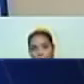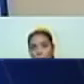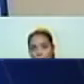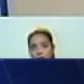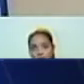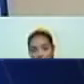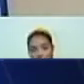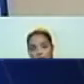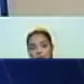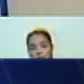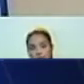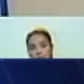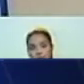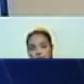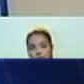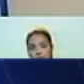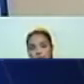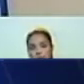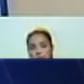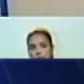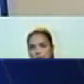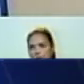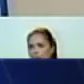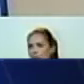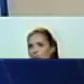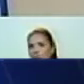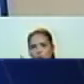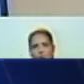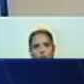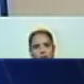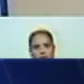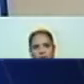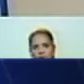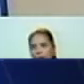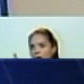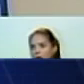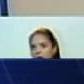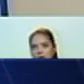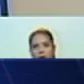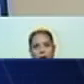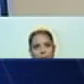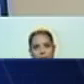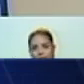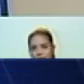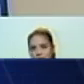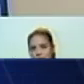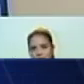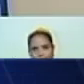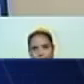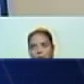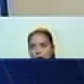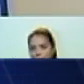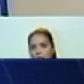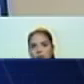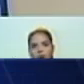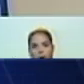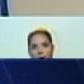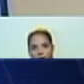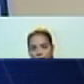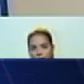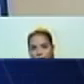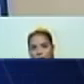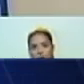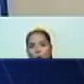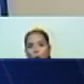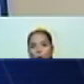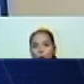un banco de datos de varias empresas que, trabajando en la faja